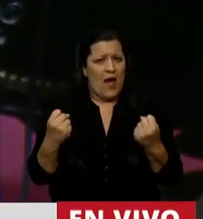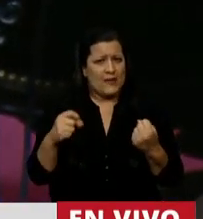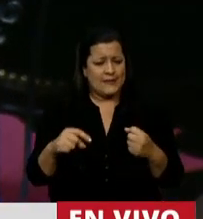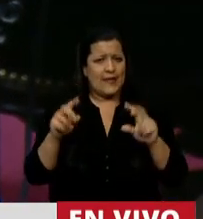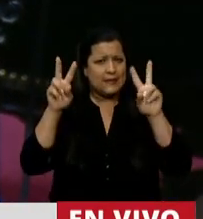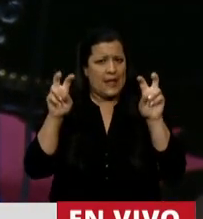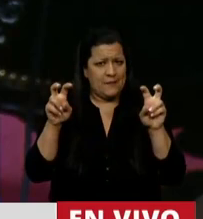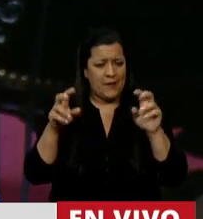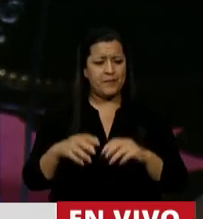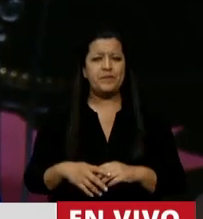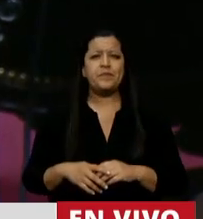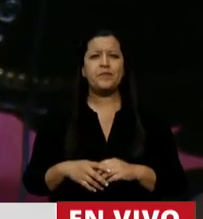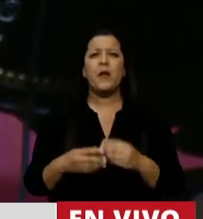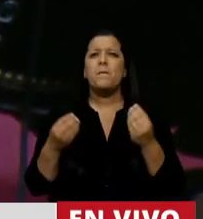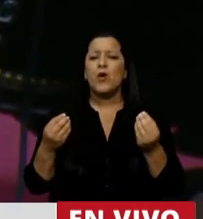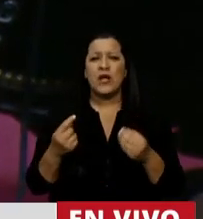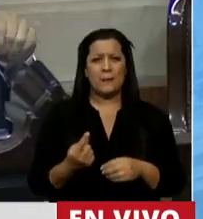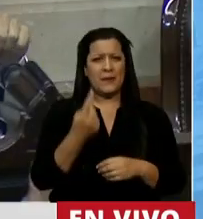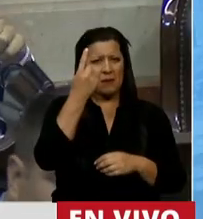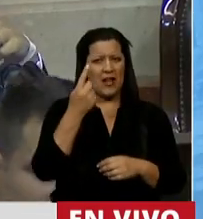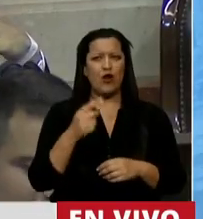nacionales. En primer lugar,